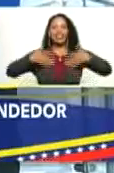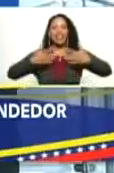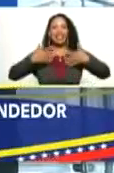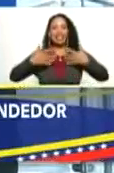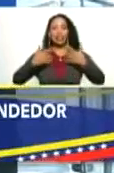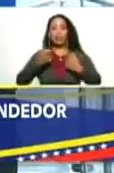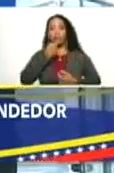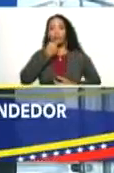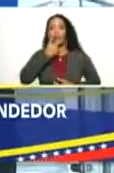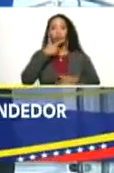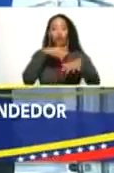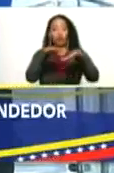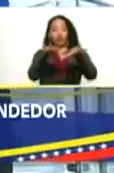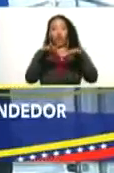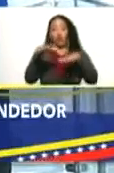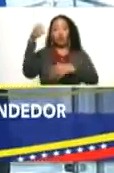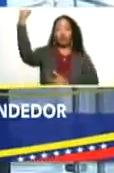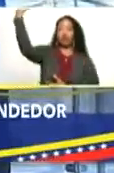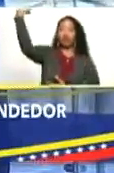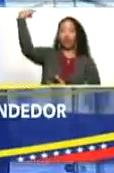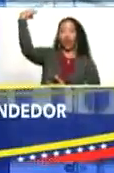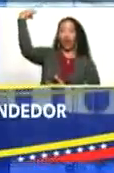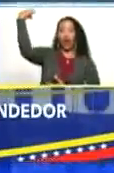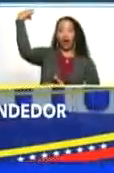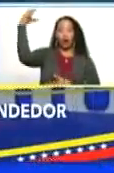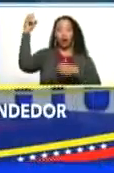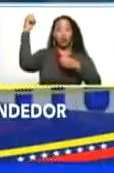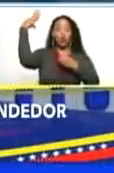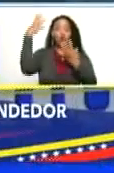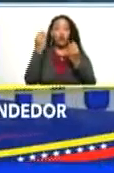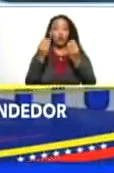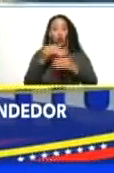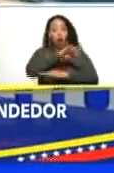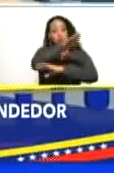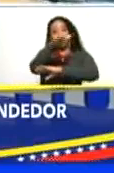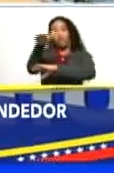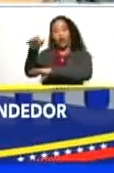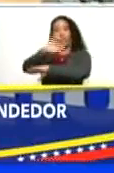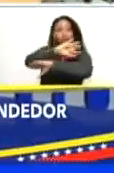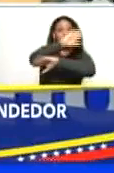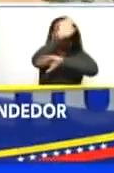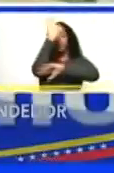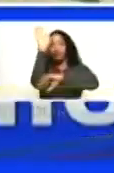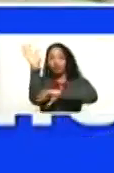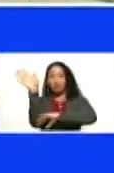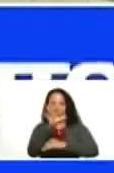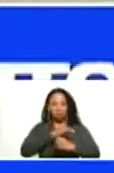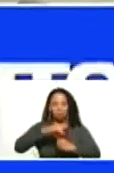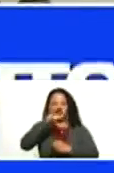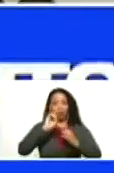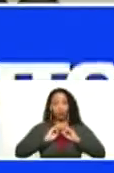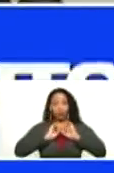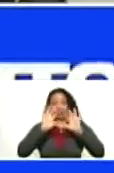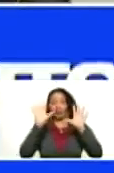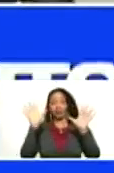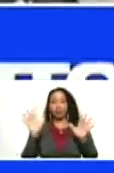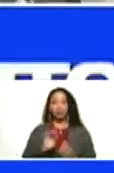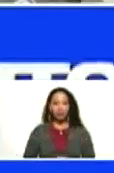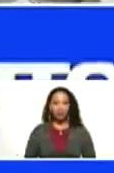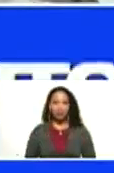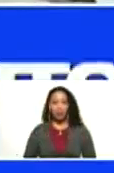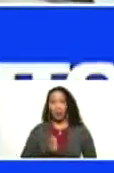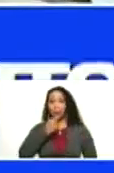maravilla de este sol que pone brillante el cielo, el mar, que pone brillante el alma, que pone brillante todo. Esta